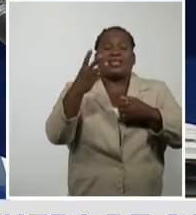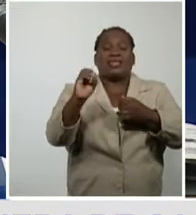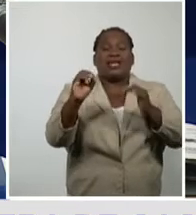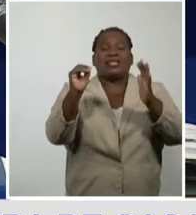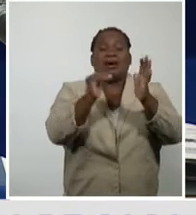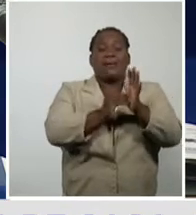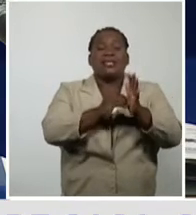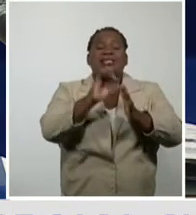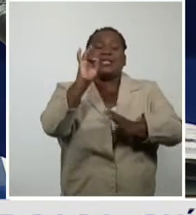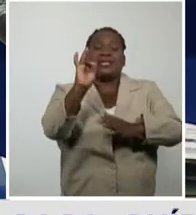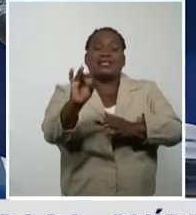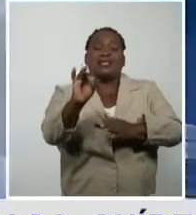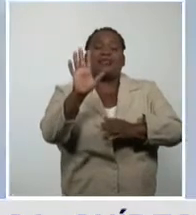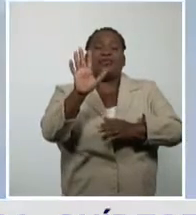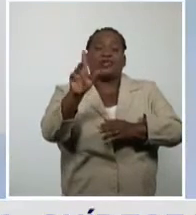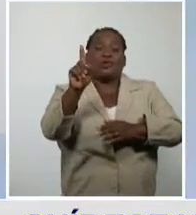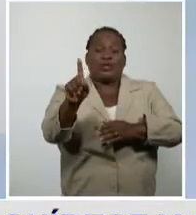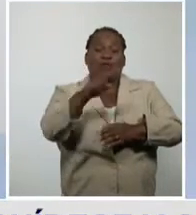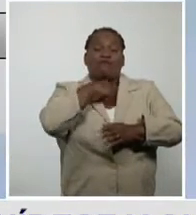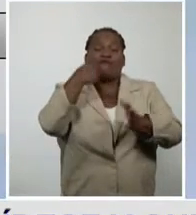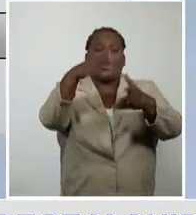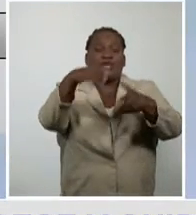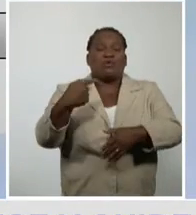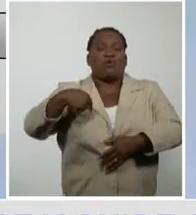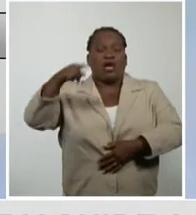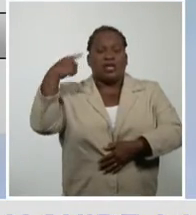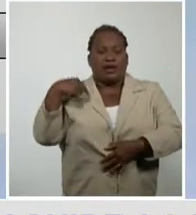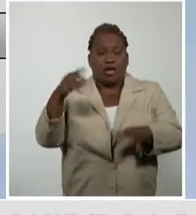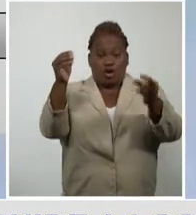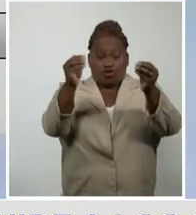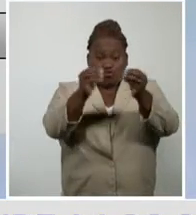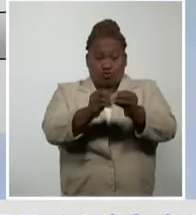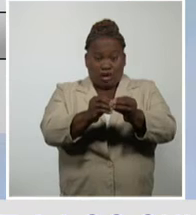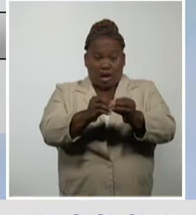30.751 fallecidos en el día de ayer, para un total de